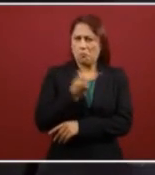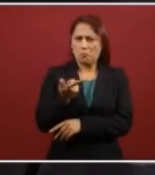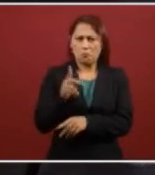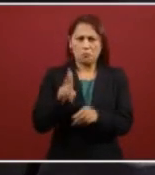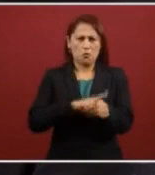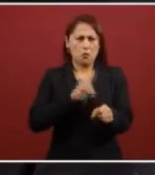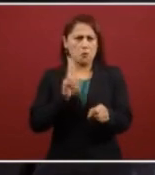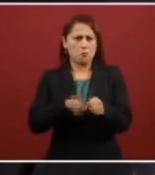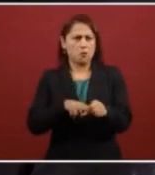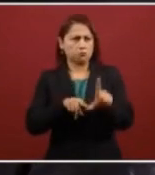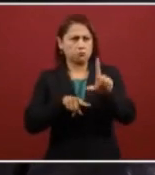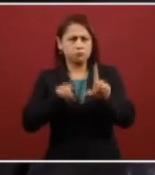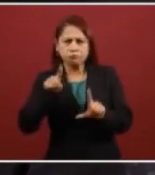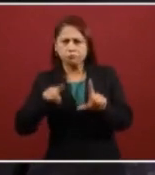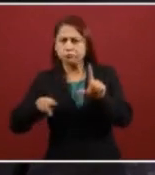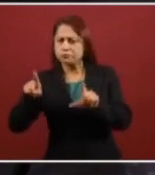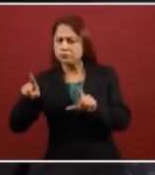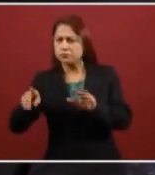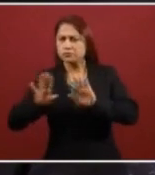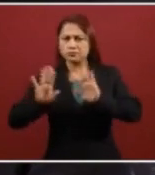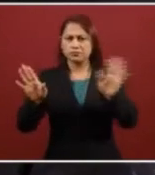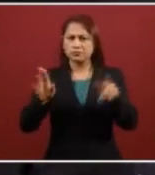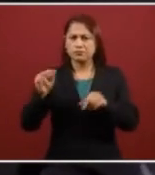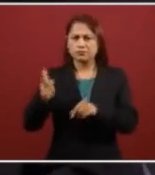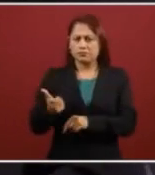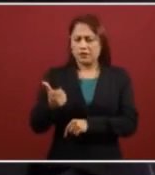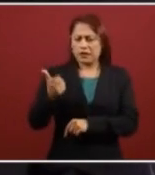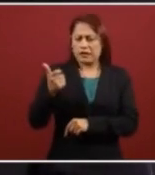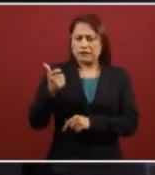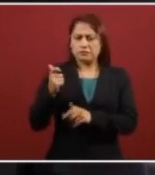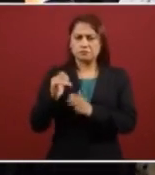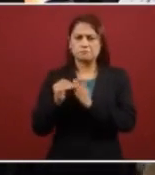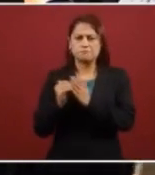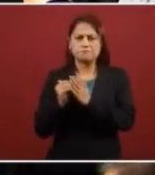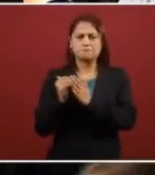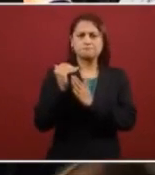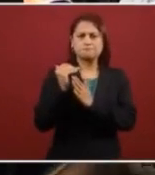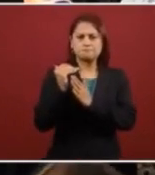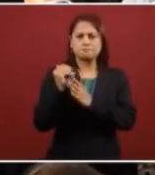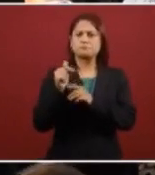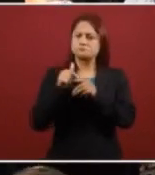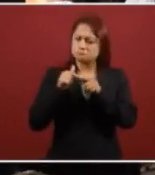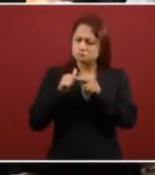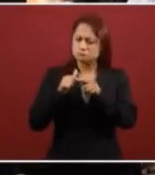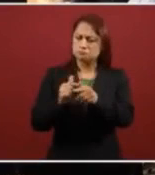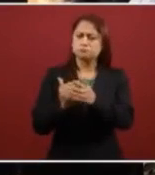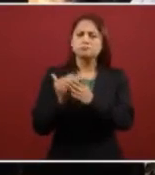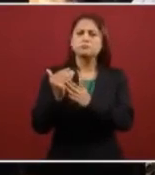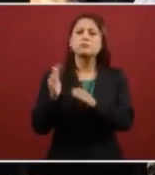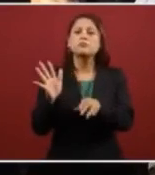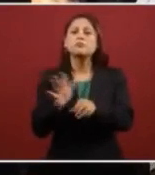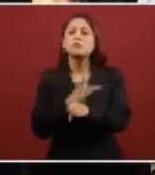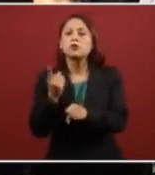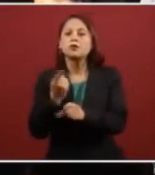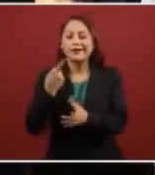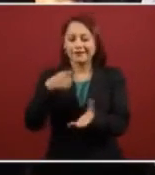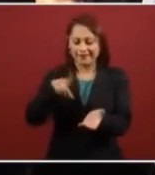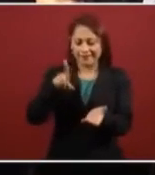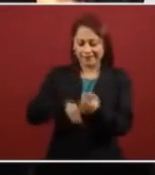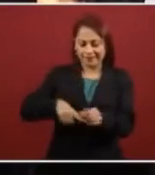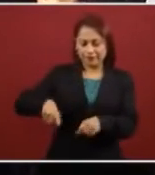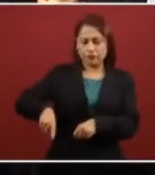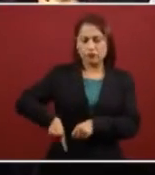recuperó, and it recovered se recuperando, and it continues to recover finanzas públicas sanas, because we have healthy public finances